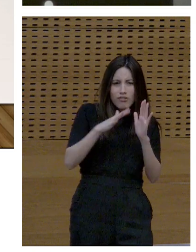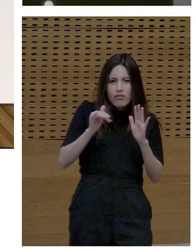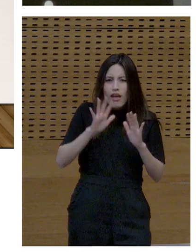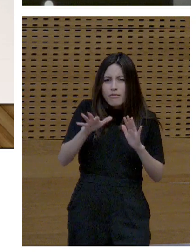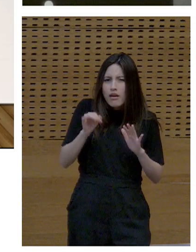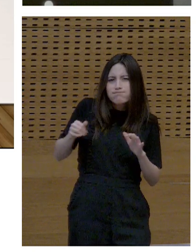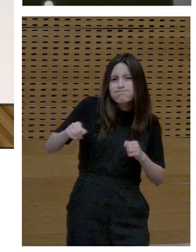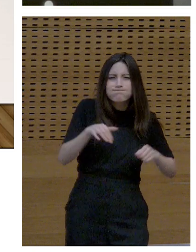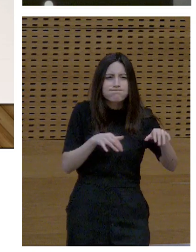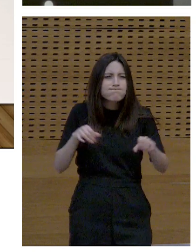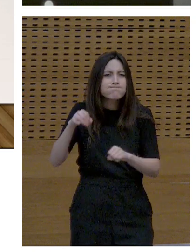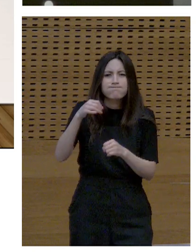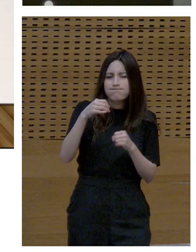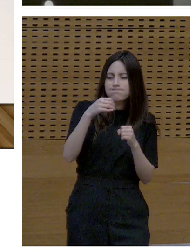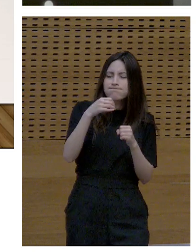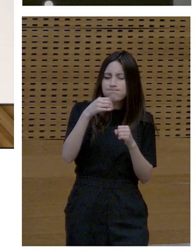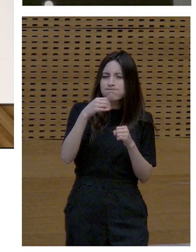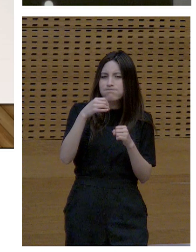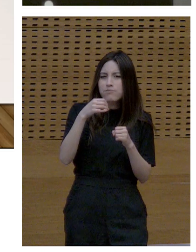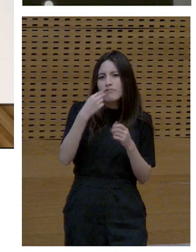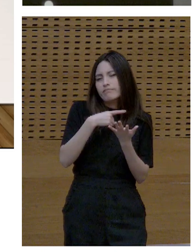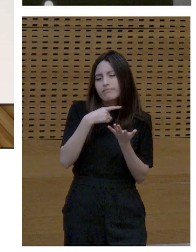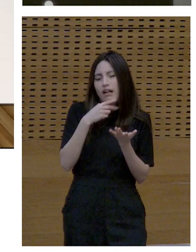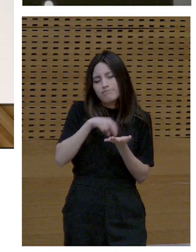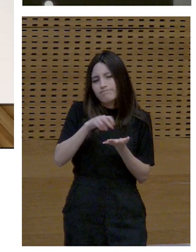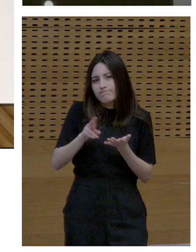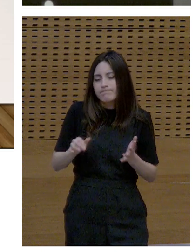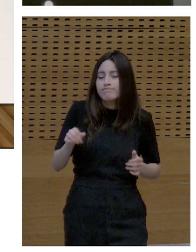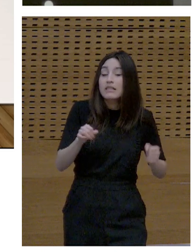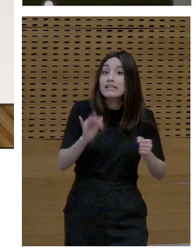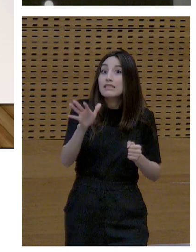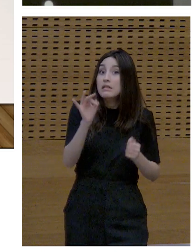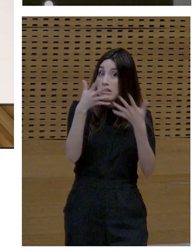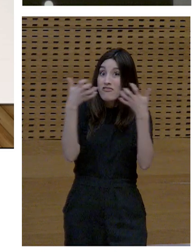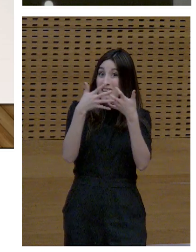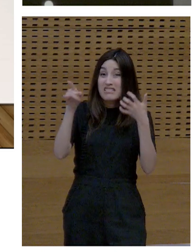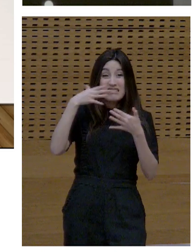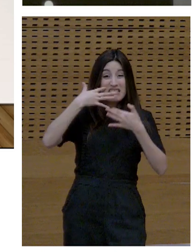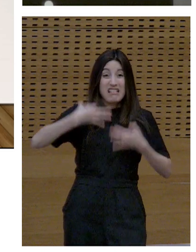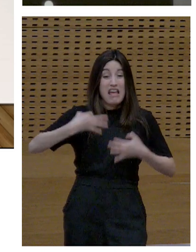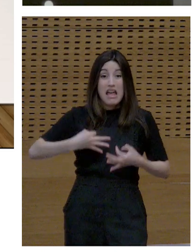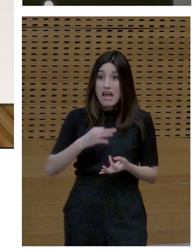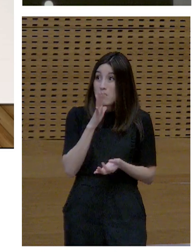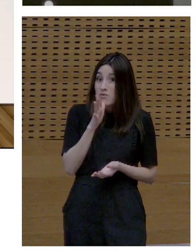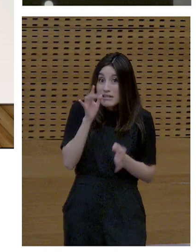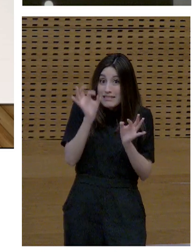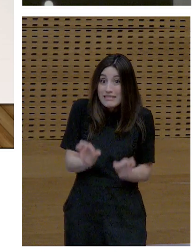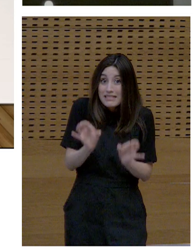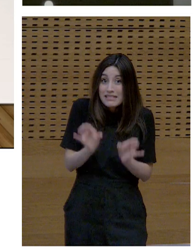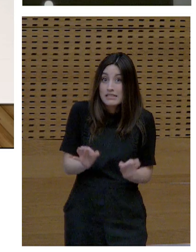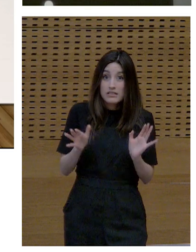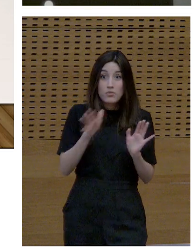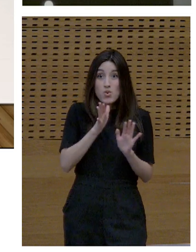puntales. Bueno, y esta frase es real, o sea, él vivió así toda